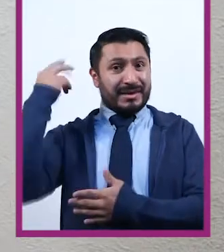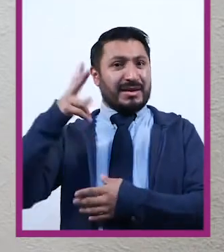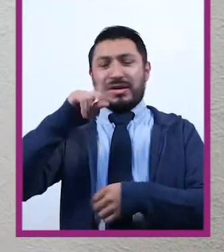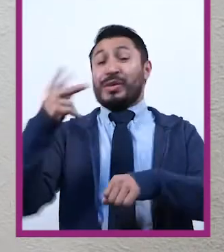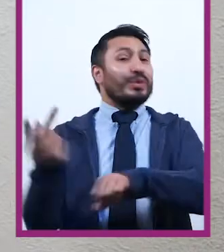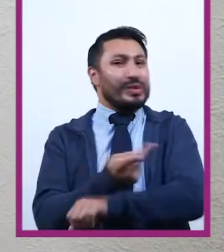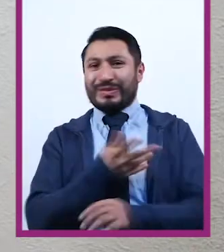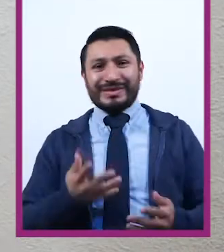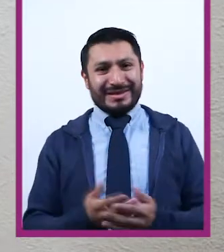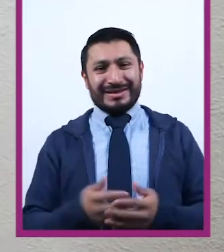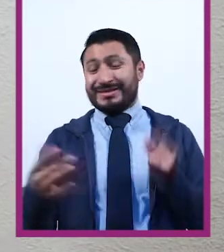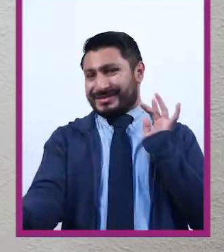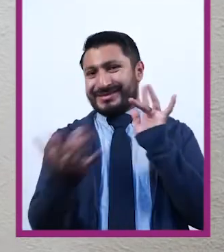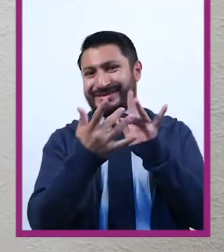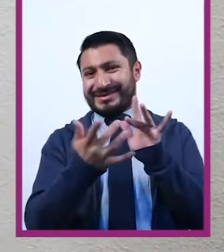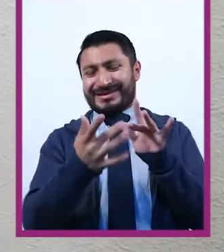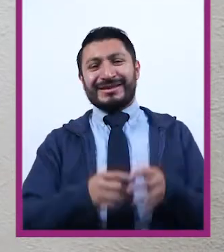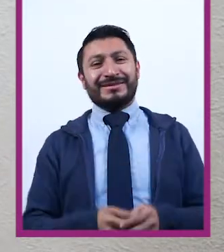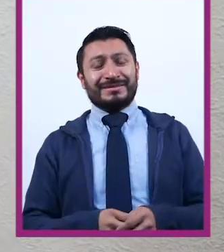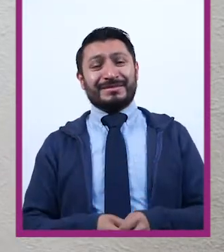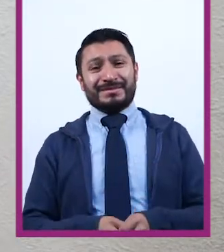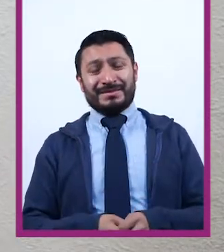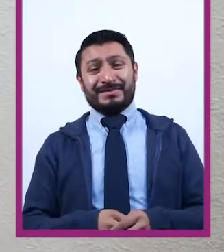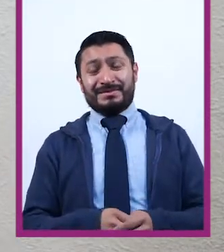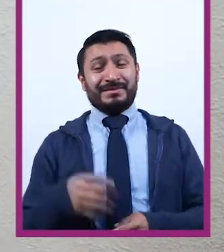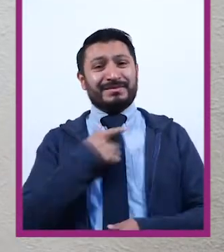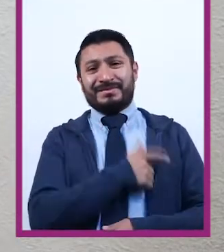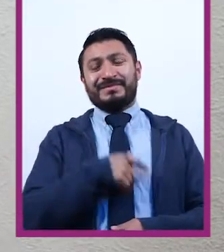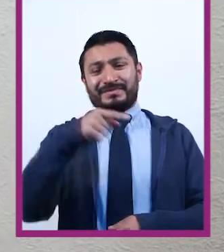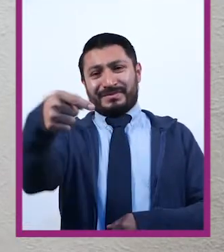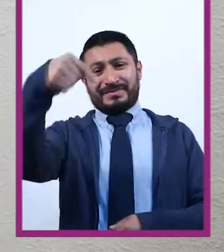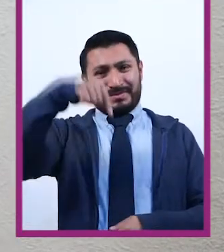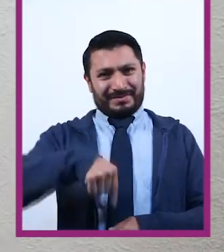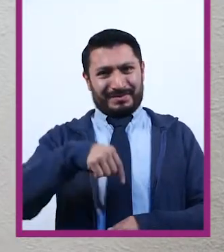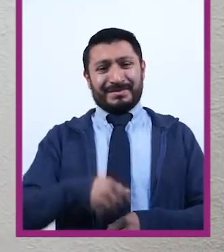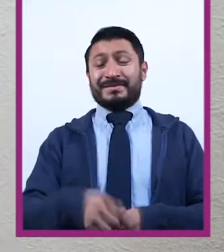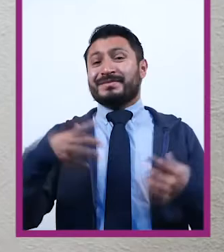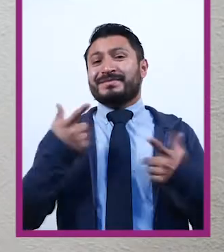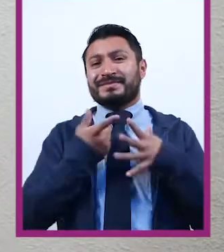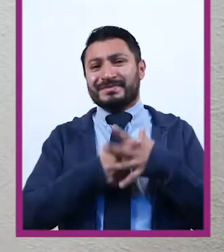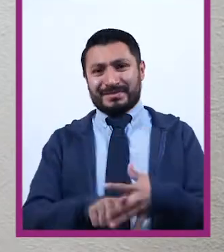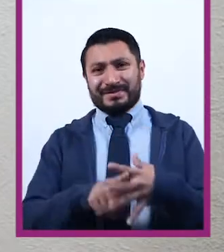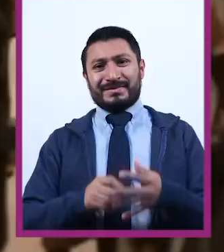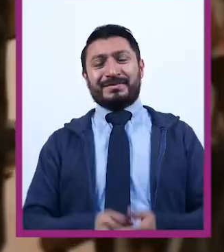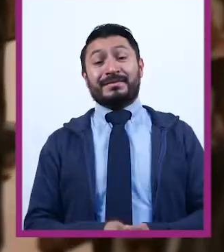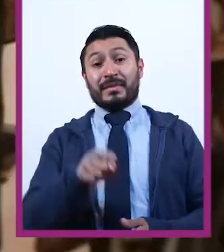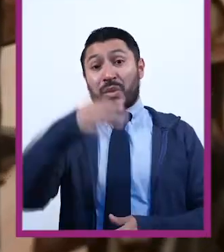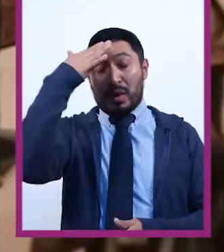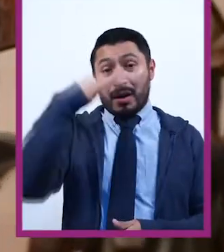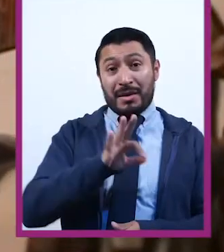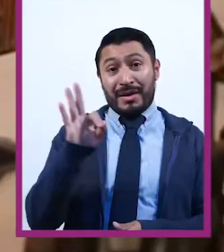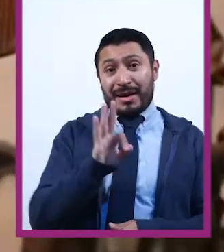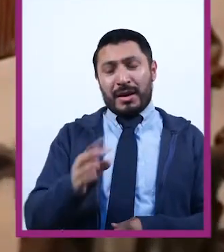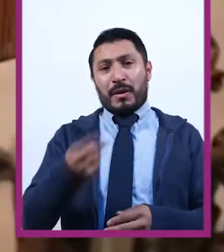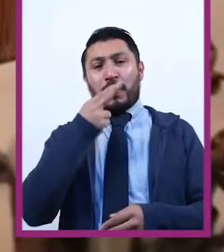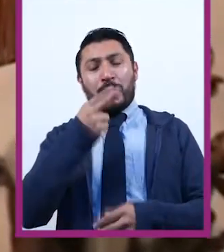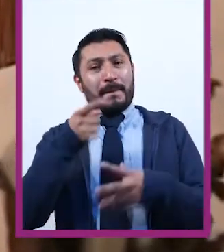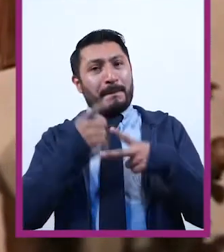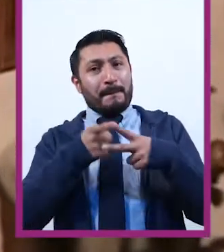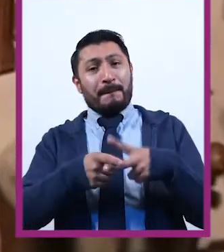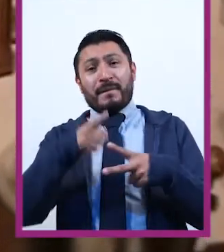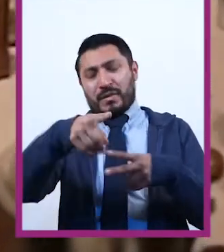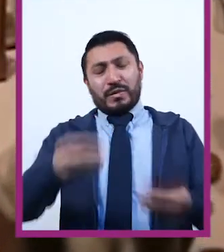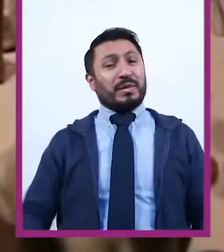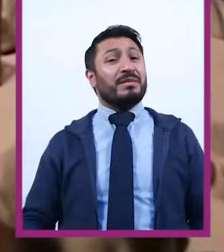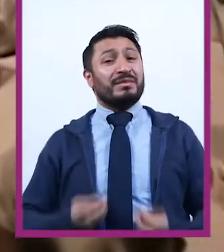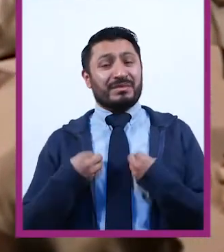no ha pasado. ¡Conéctate! Es un gusto que me acompañes. Así que comenzamos. ¿Sabías que si aplicas las